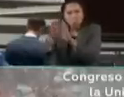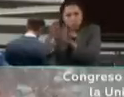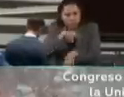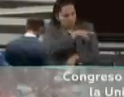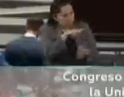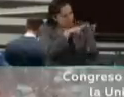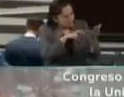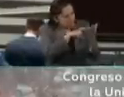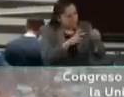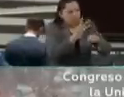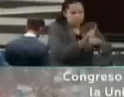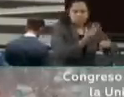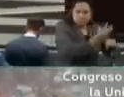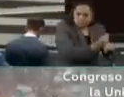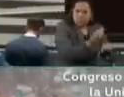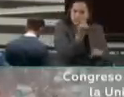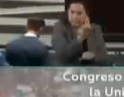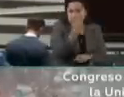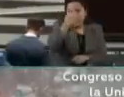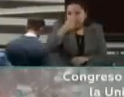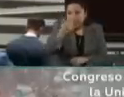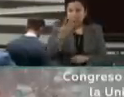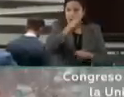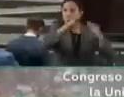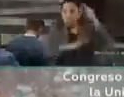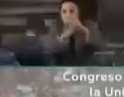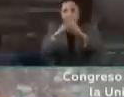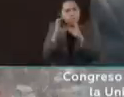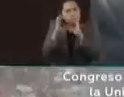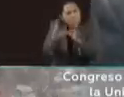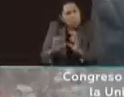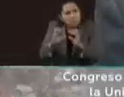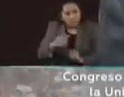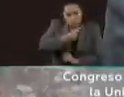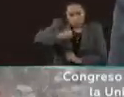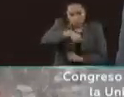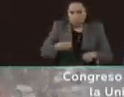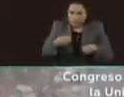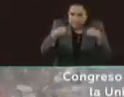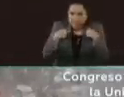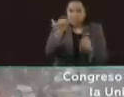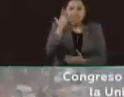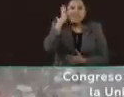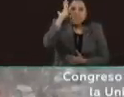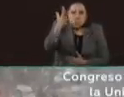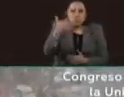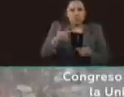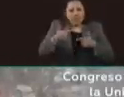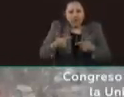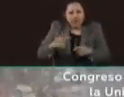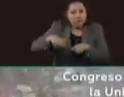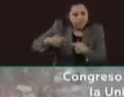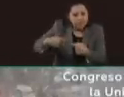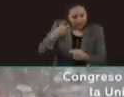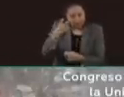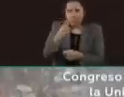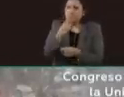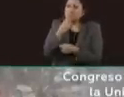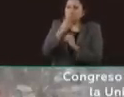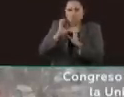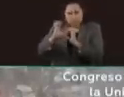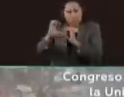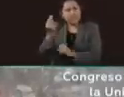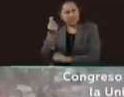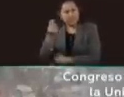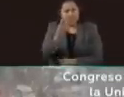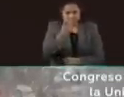planeta Tierra, para las actuales y próximas generaciones. Si bien las causas ecologistas están en el corazón y en el ADN